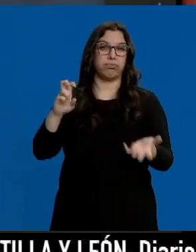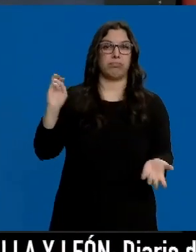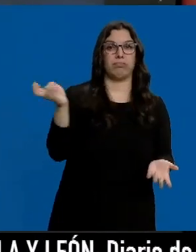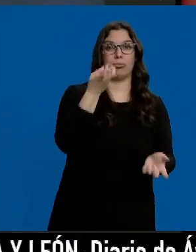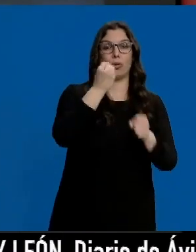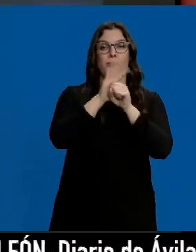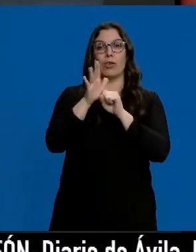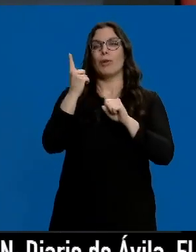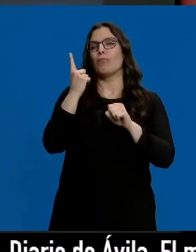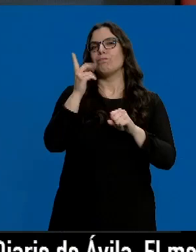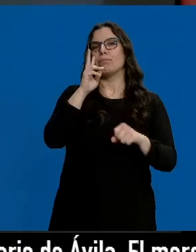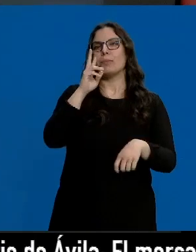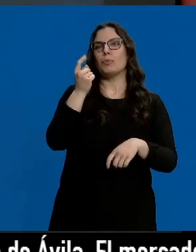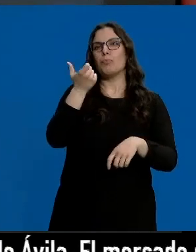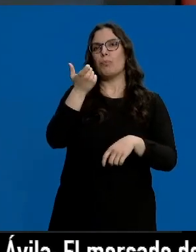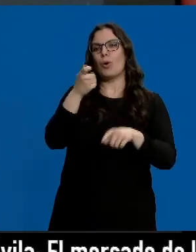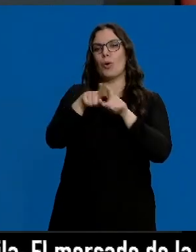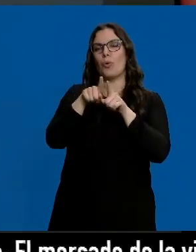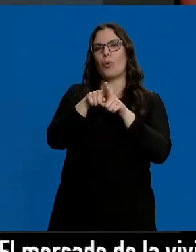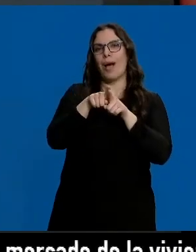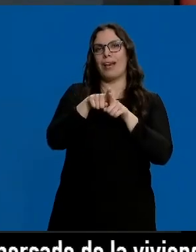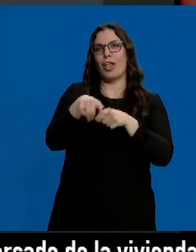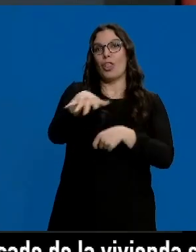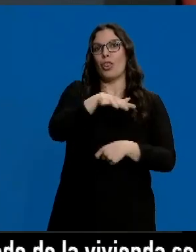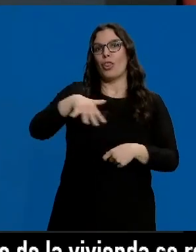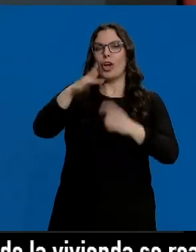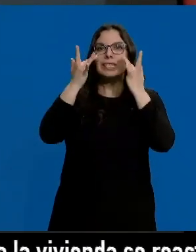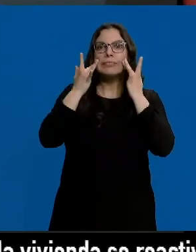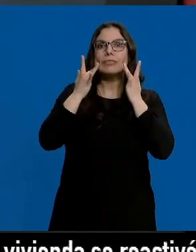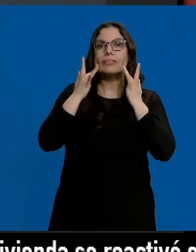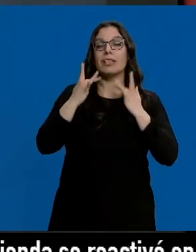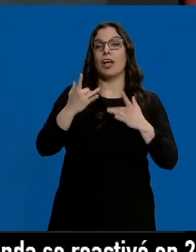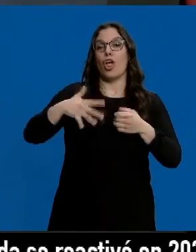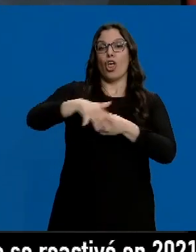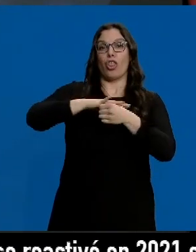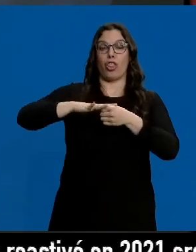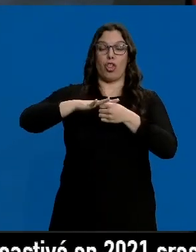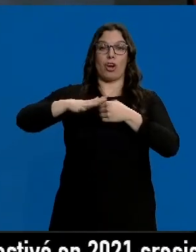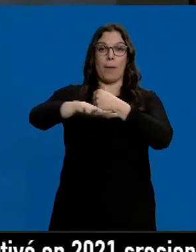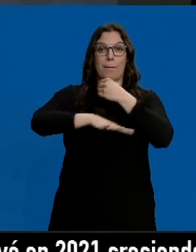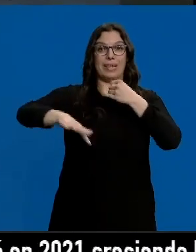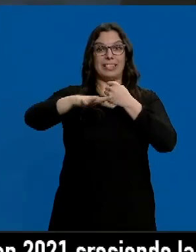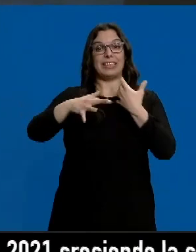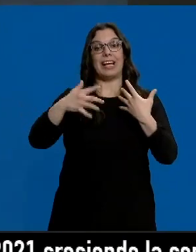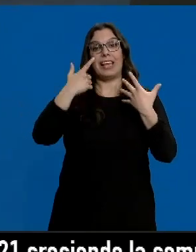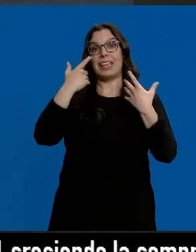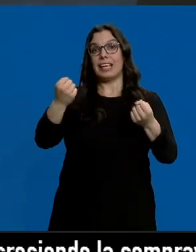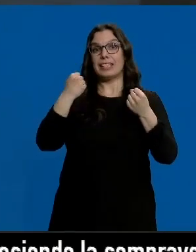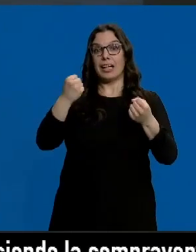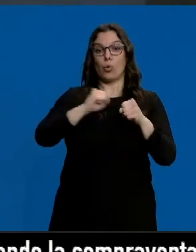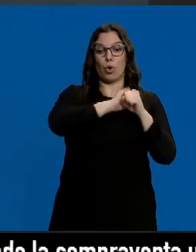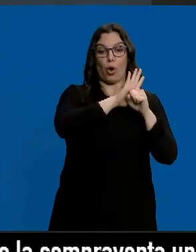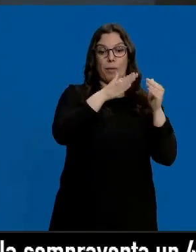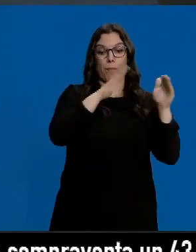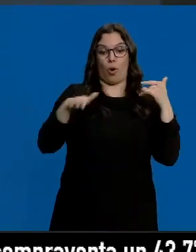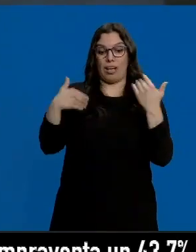pandemia encontramos una especie de oasis en Castilla y León. Es la única zona básica de salud de toda la comunidad en la que no ha habido fallecidos desde que